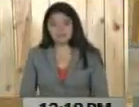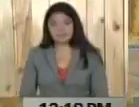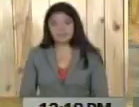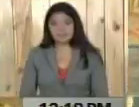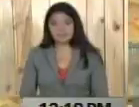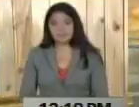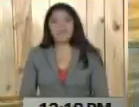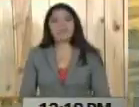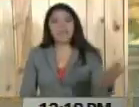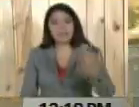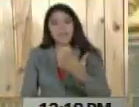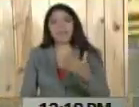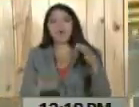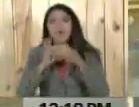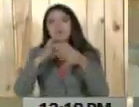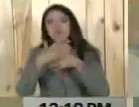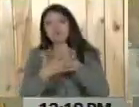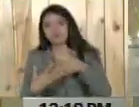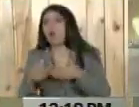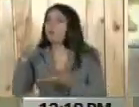Que venga UNASUR. Aprobado.